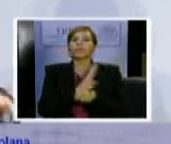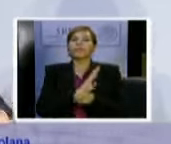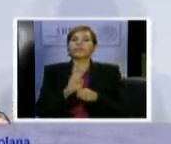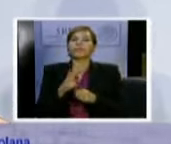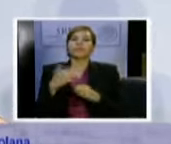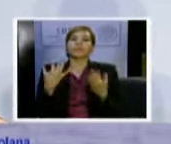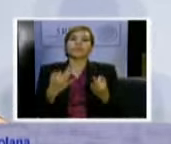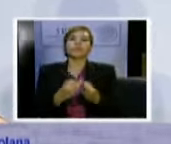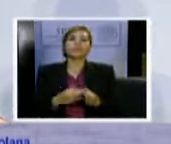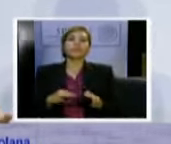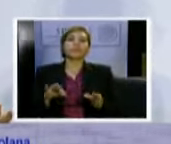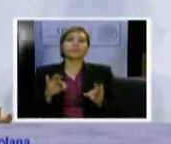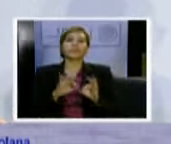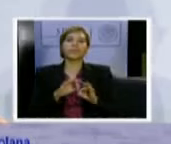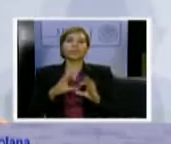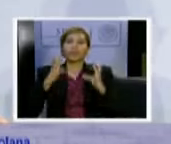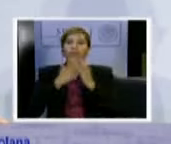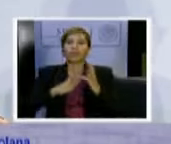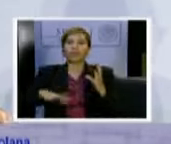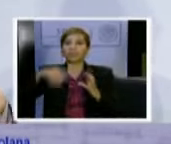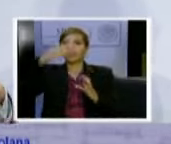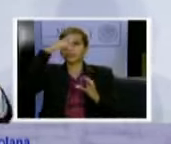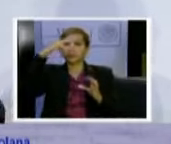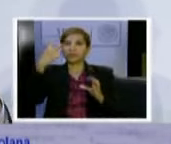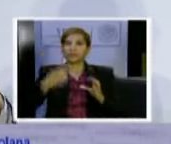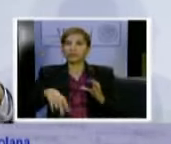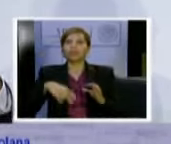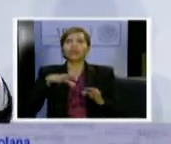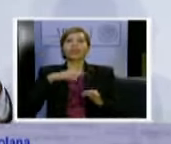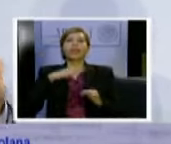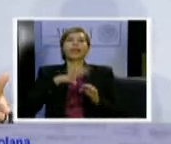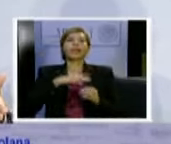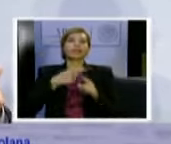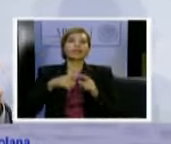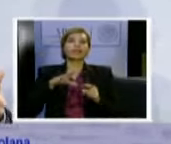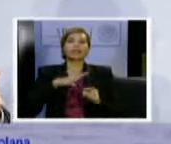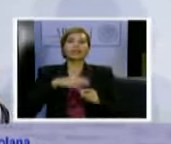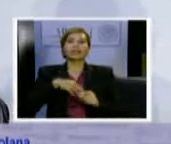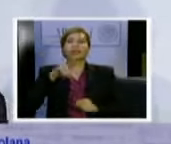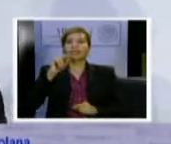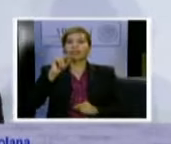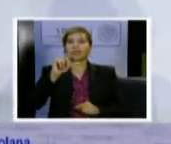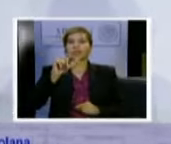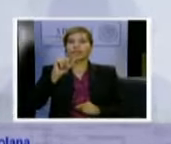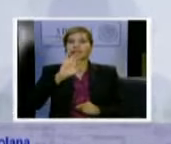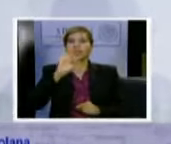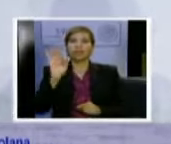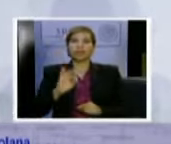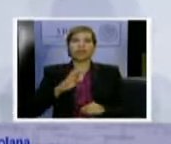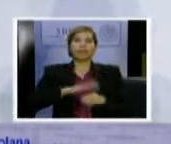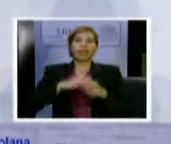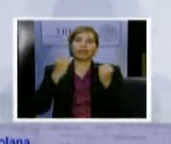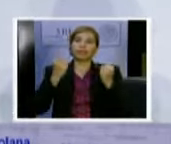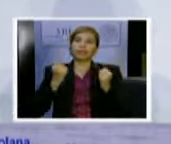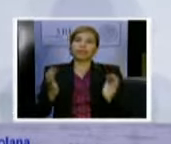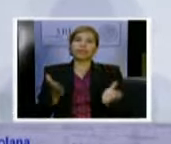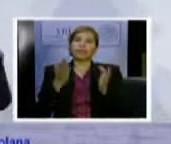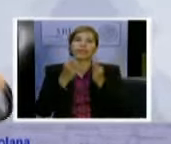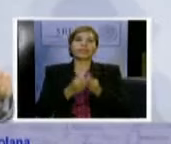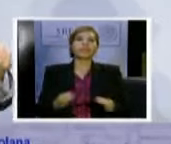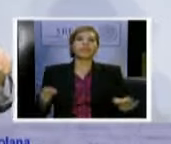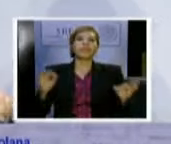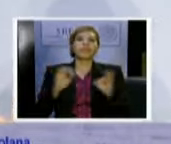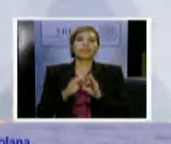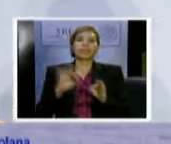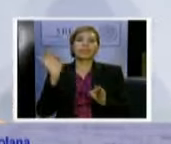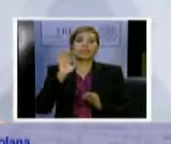es precisamente a la comunidad mexicana, que en un 70 o 80% va a tener un impacto favorable, y que si